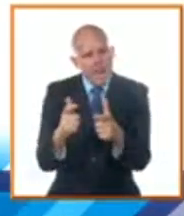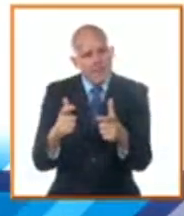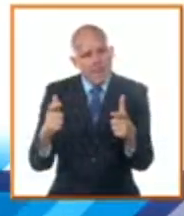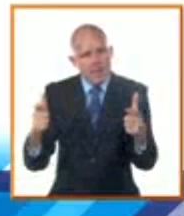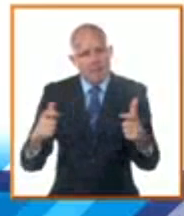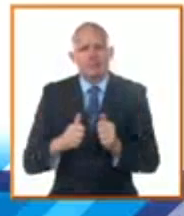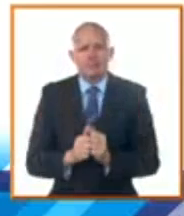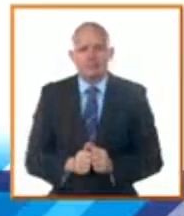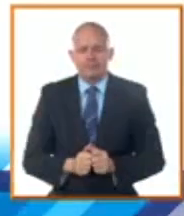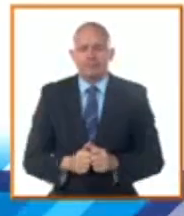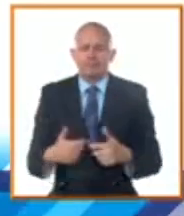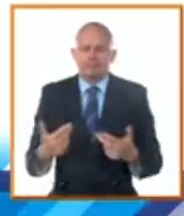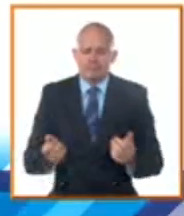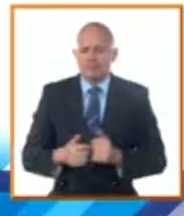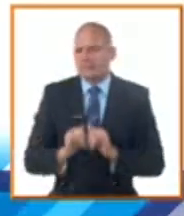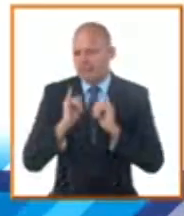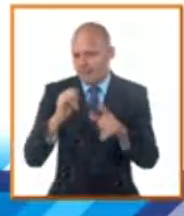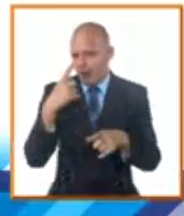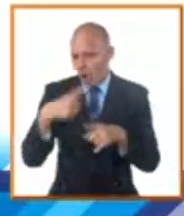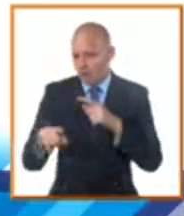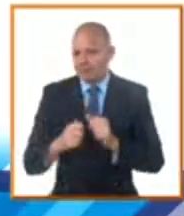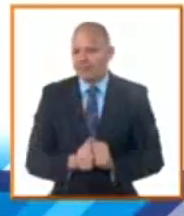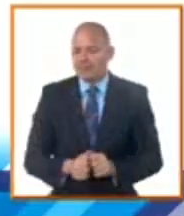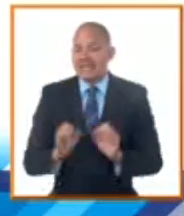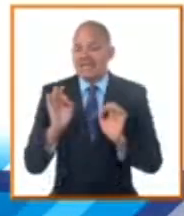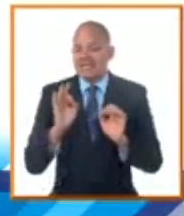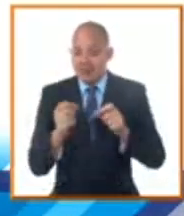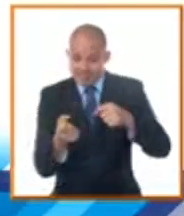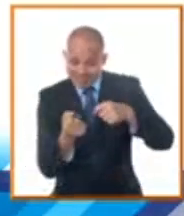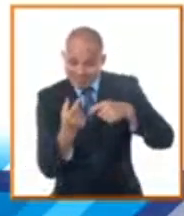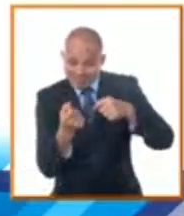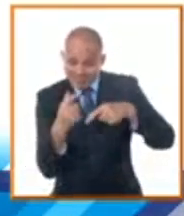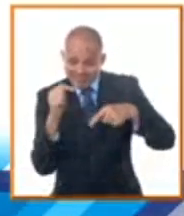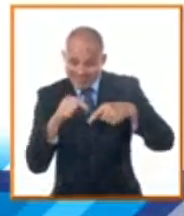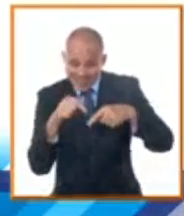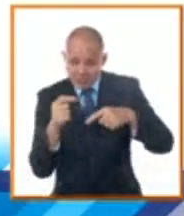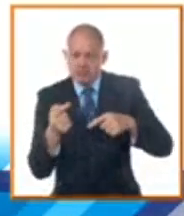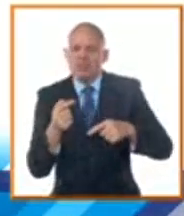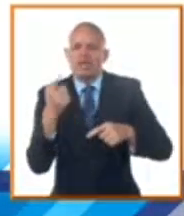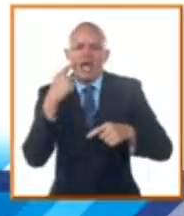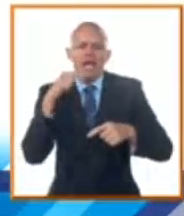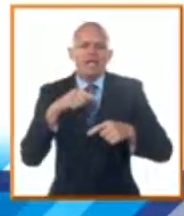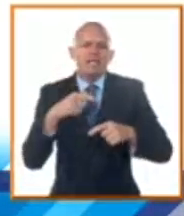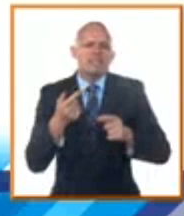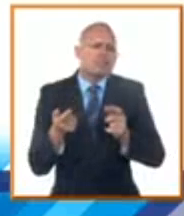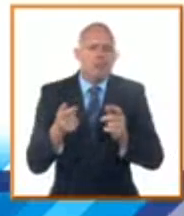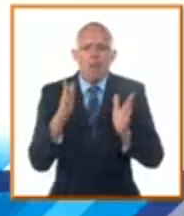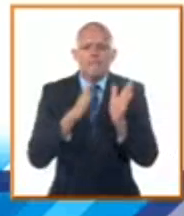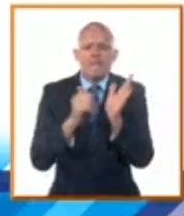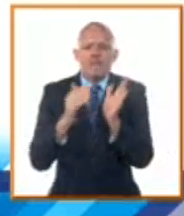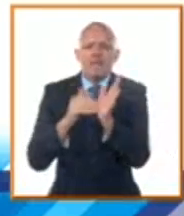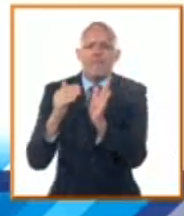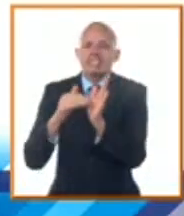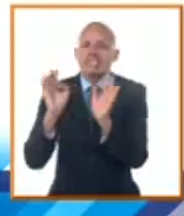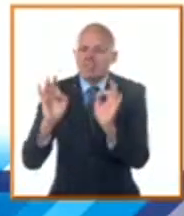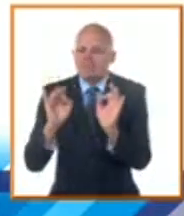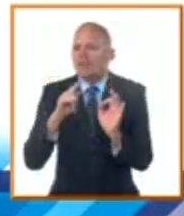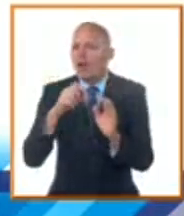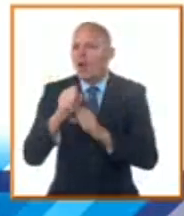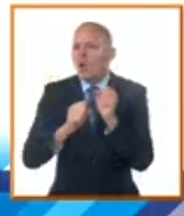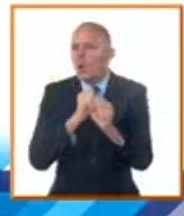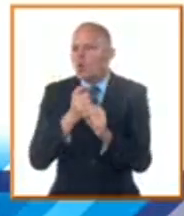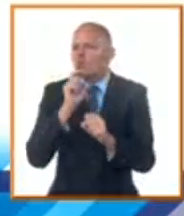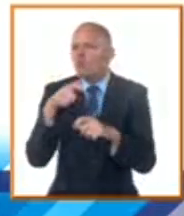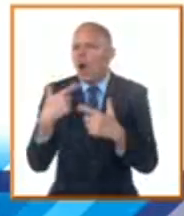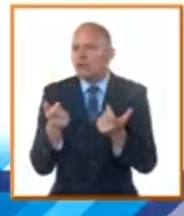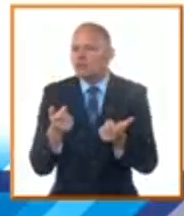datos interesantes. Maneja mensualmente 75 millones de operaciones, pero en diciembre estábamos en 70. Es decir, el